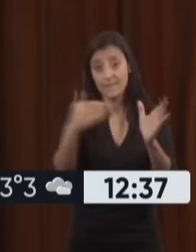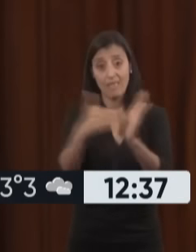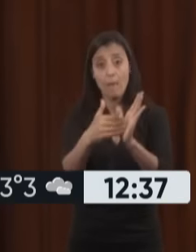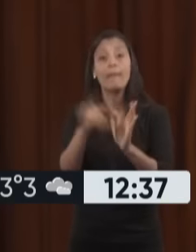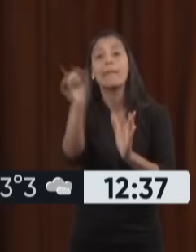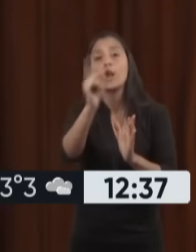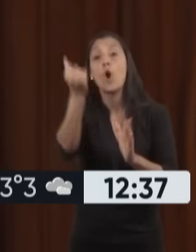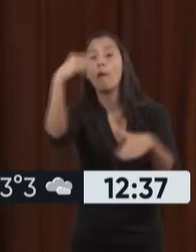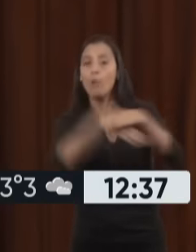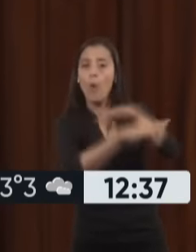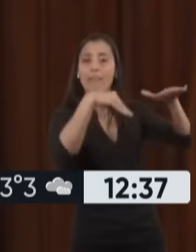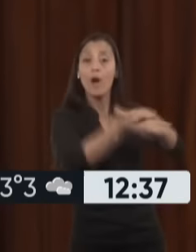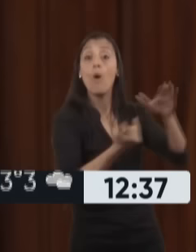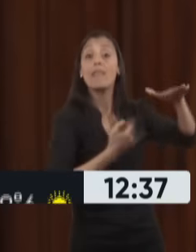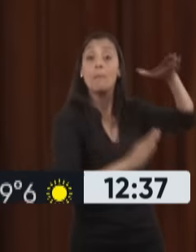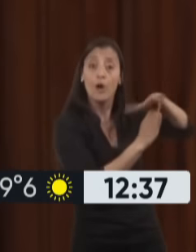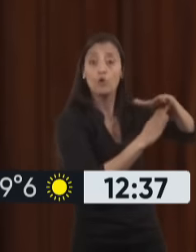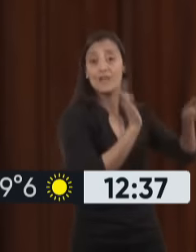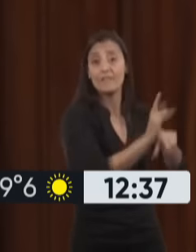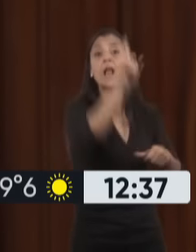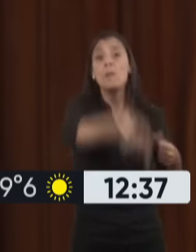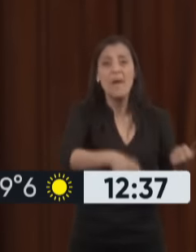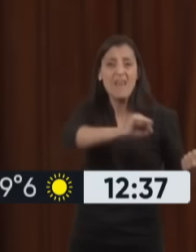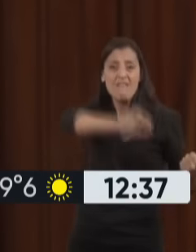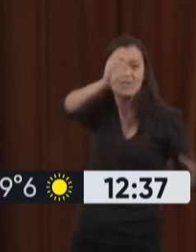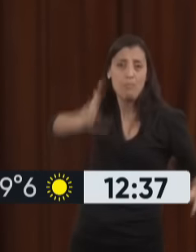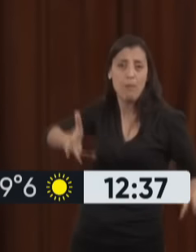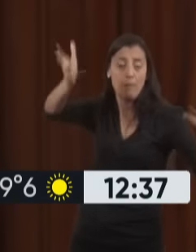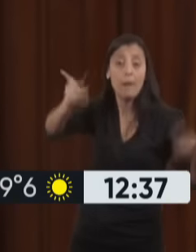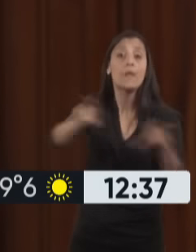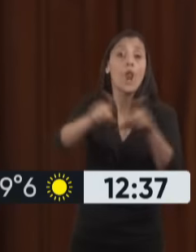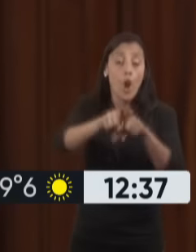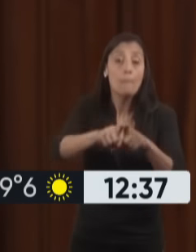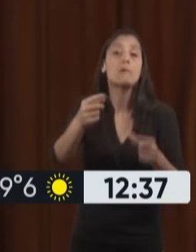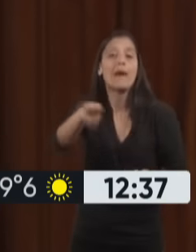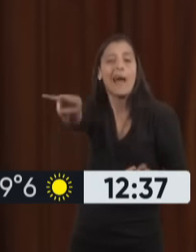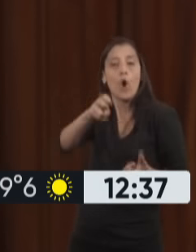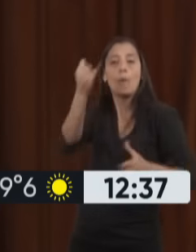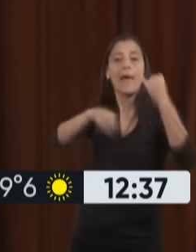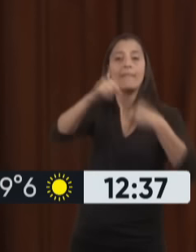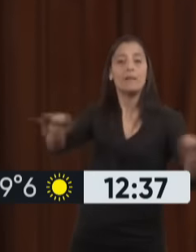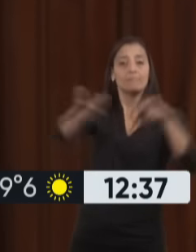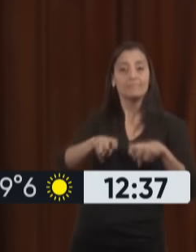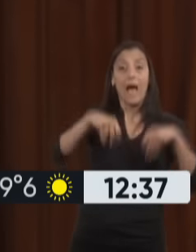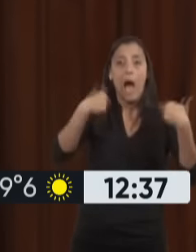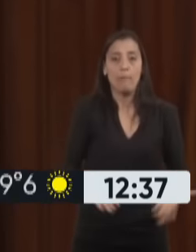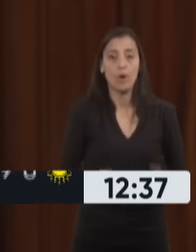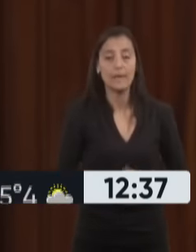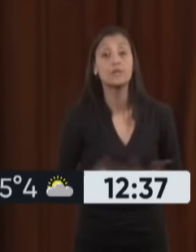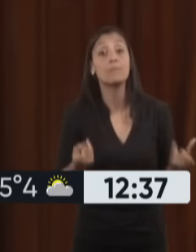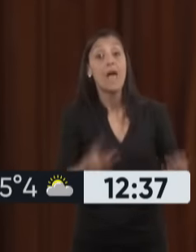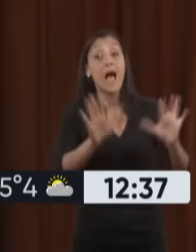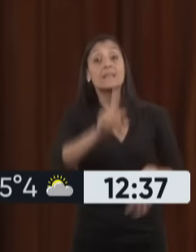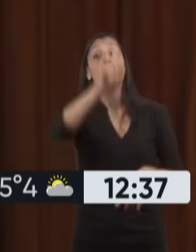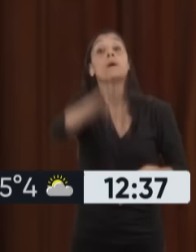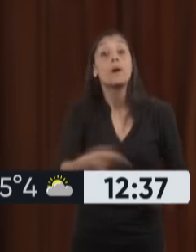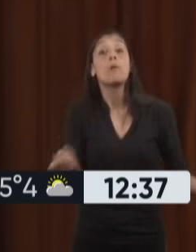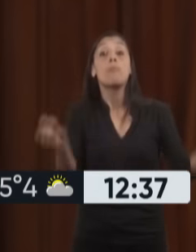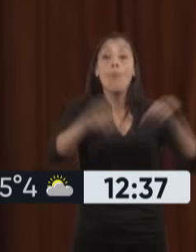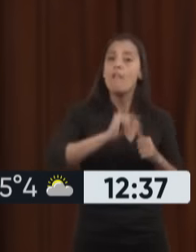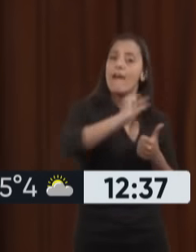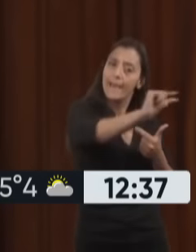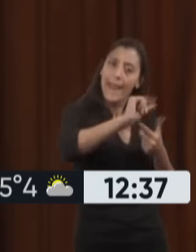en el Banco Central, inflacionando aún más la emisión de moneda para cobrar el interés. Así volvieron los créditos de todo